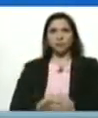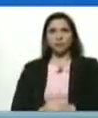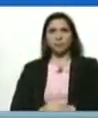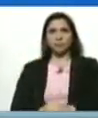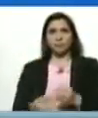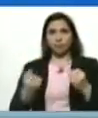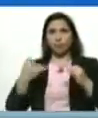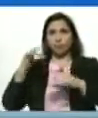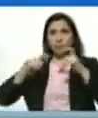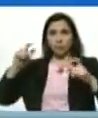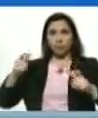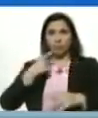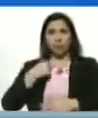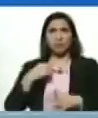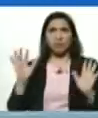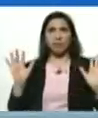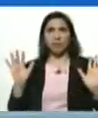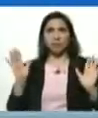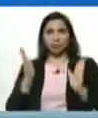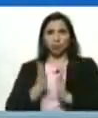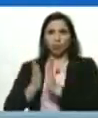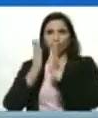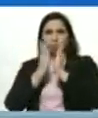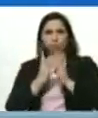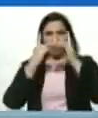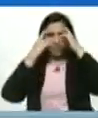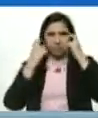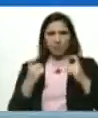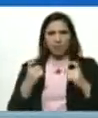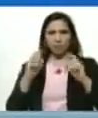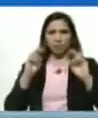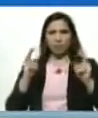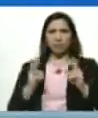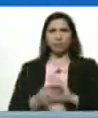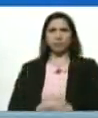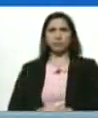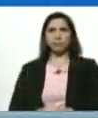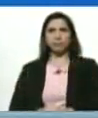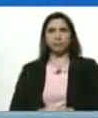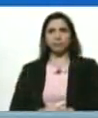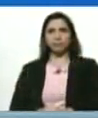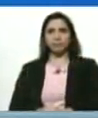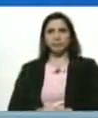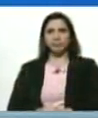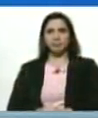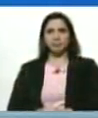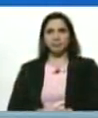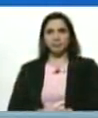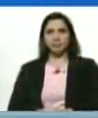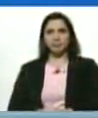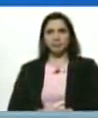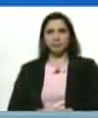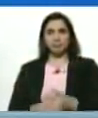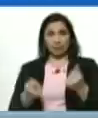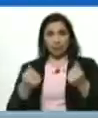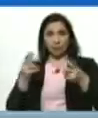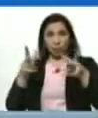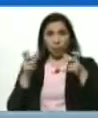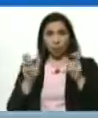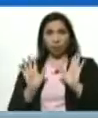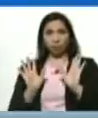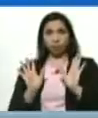mucha gente estudiosos expertos en la materia que no colocará